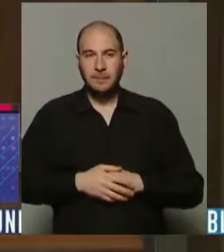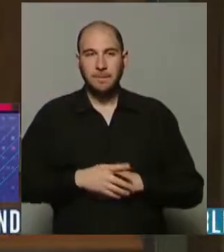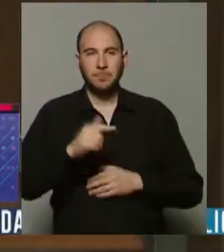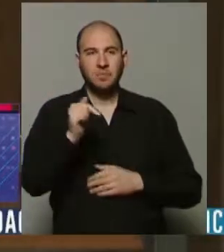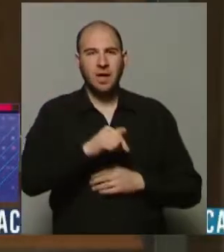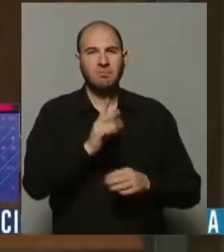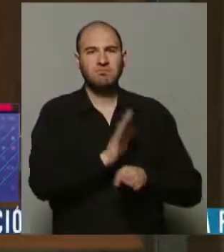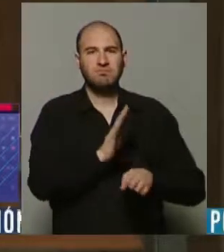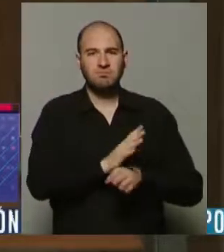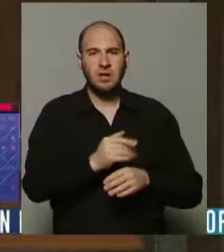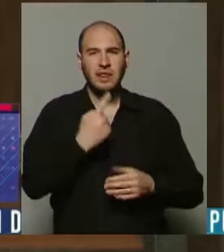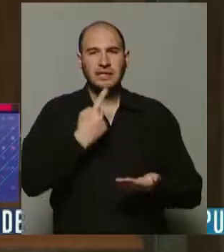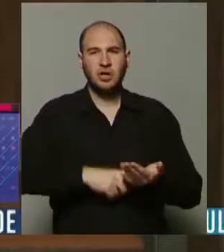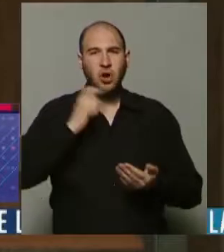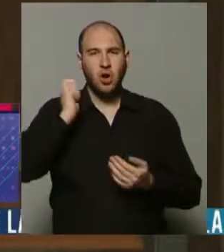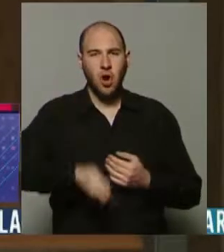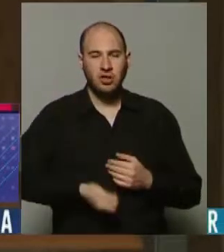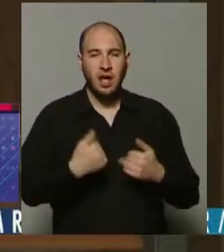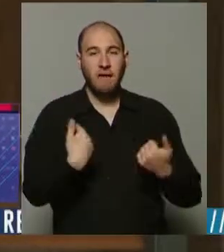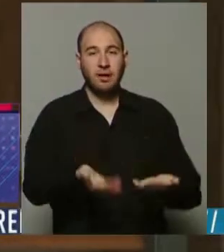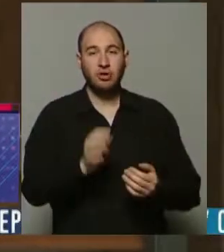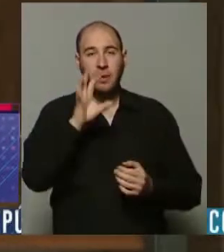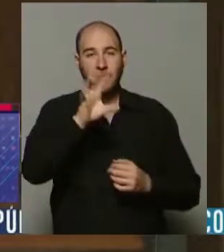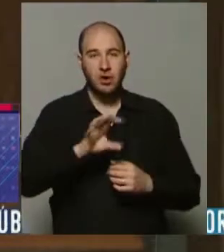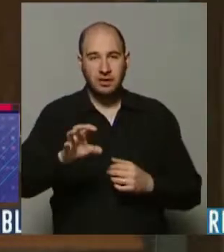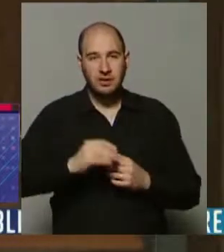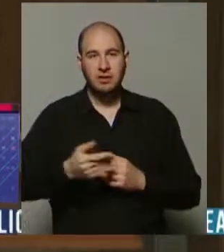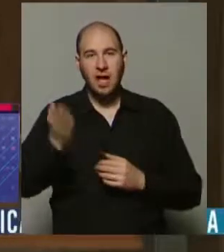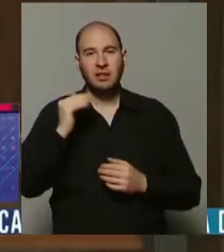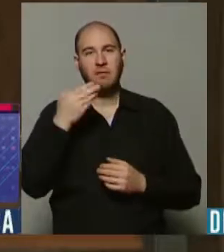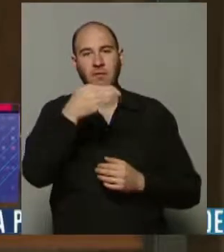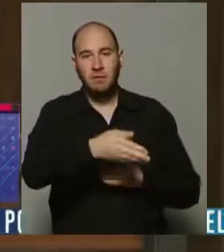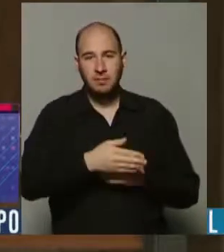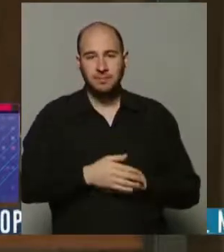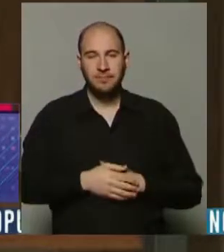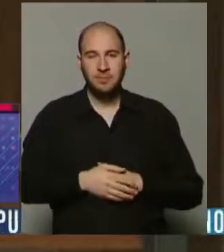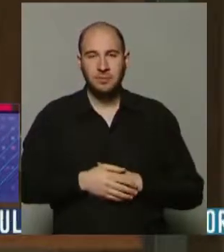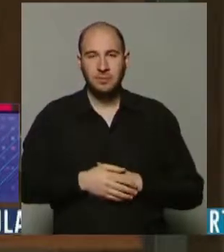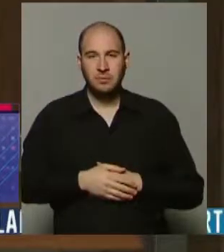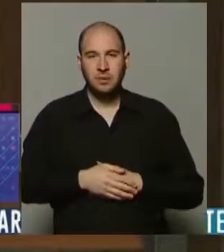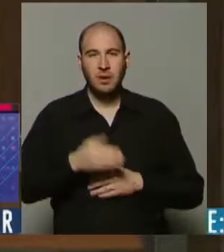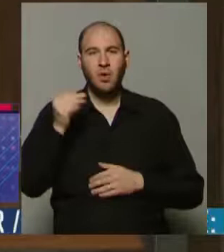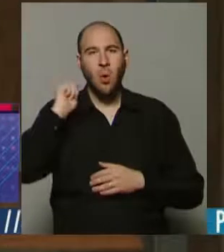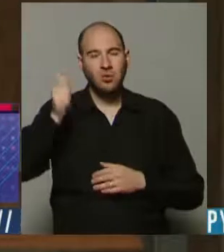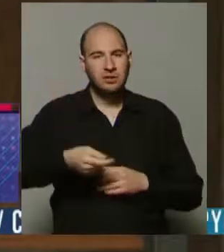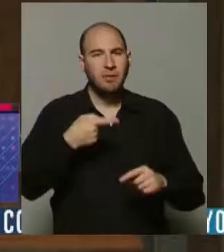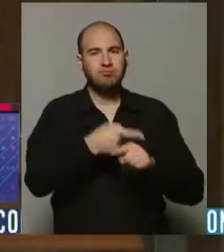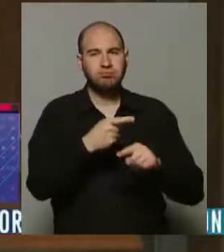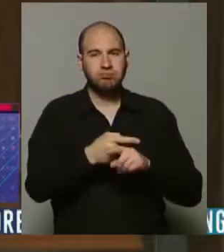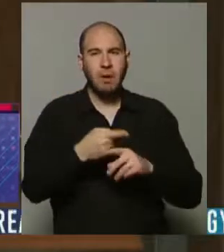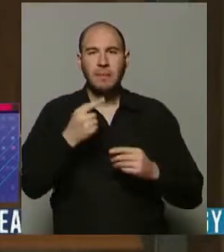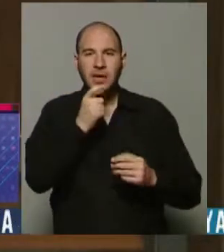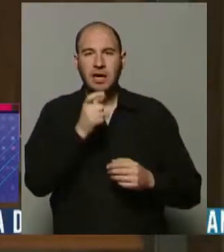¿qué significa este fallo de la Corte a favor de las provincias que habían recurrido justamente a la justicia para tener